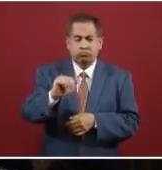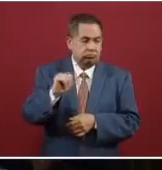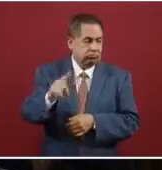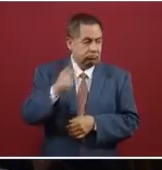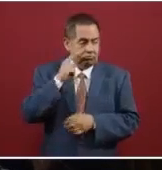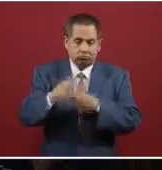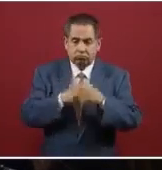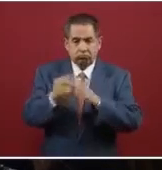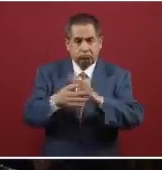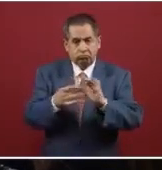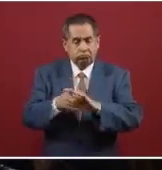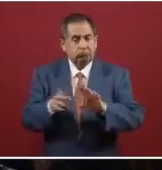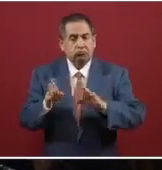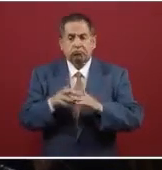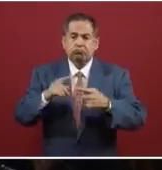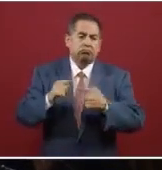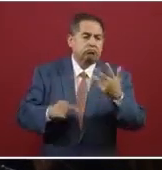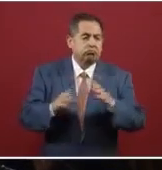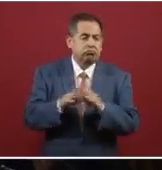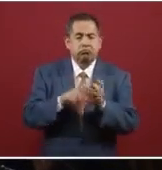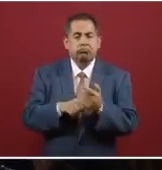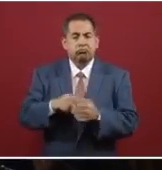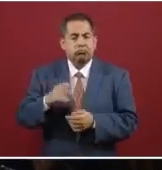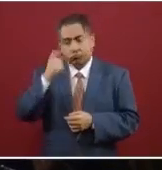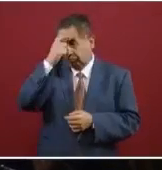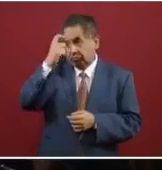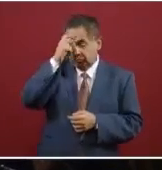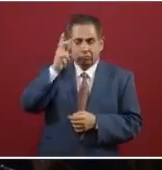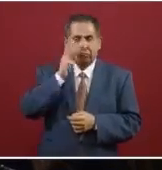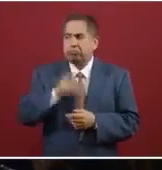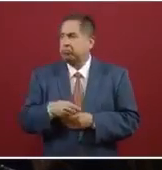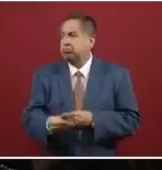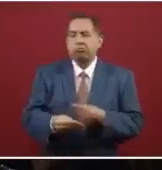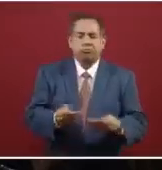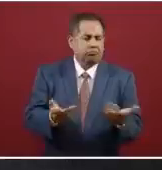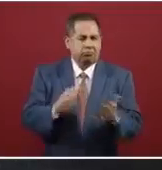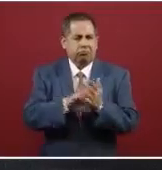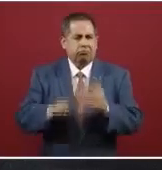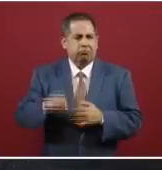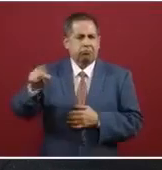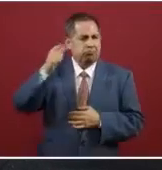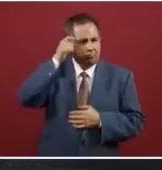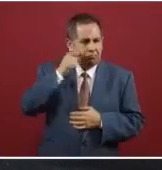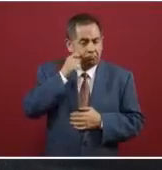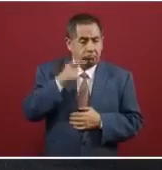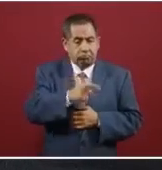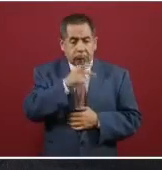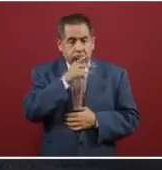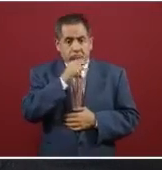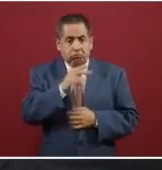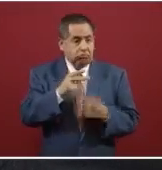para resolver los casos de alto impacto inventan pruebas y declaraciones. Un ejemplo es en Guerrero, donde un padre y su hijo